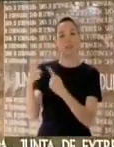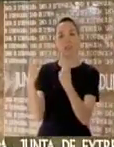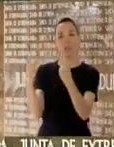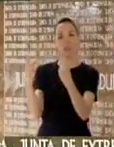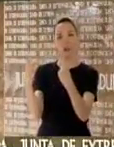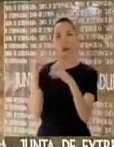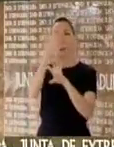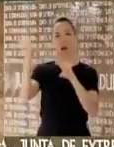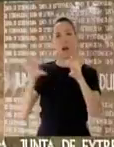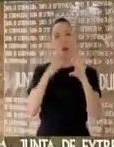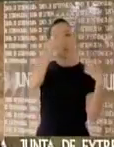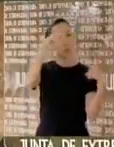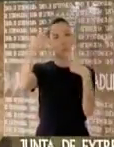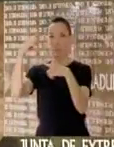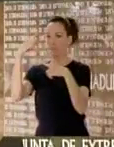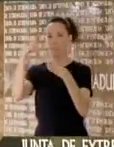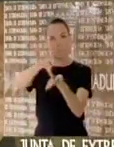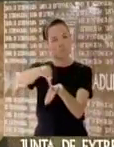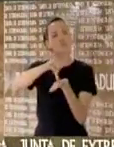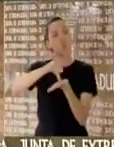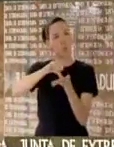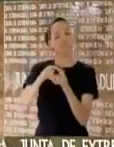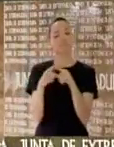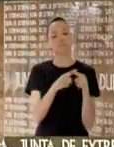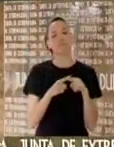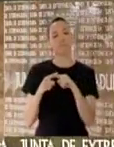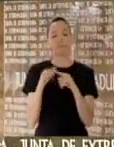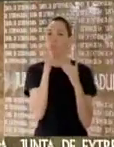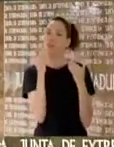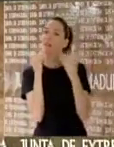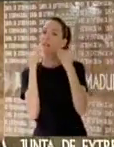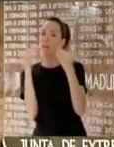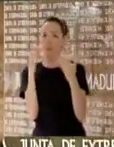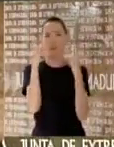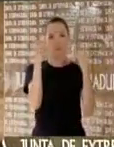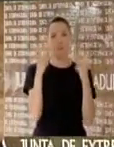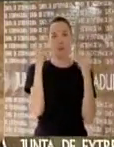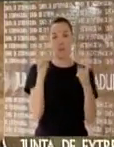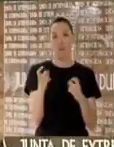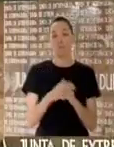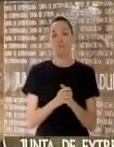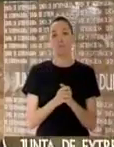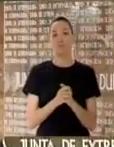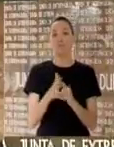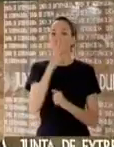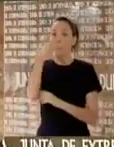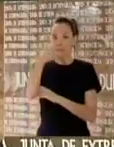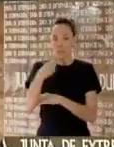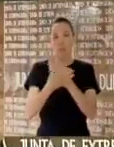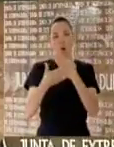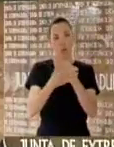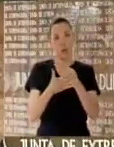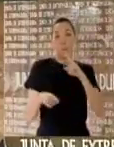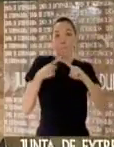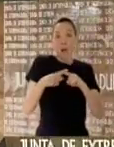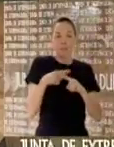unidad que nunca. Por eso agradezco también el esfuerzo que tanto el presidente del Gobierno como el jefe de la oposición han realizado a lo largo de esta